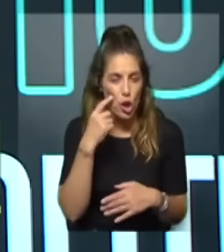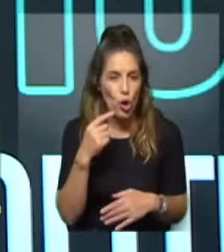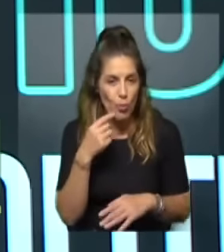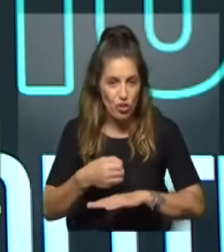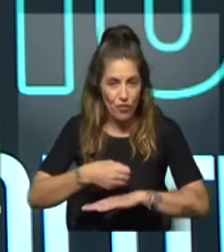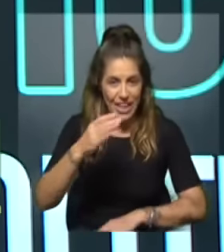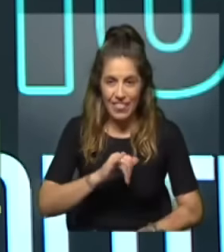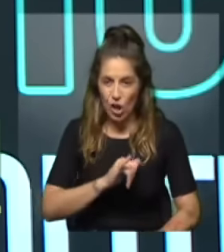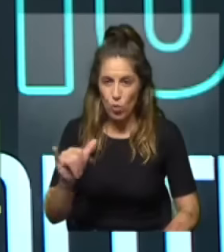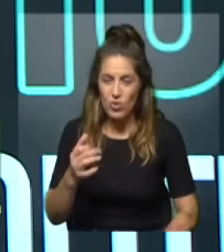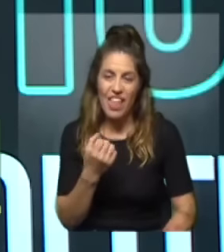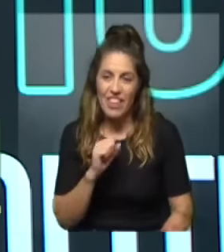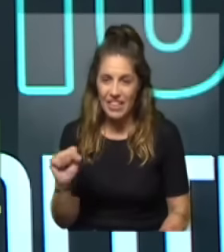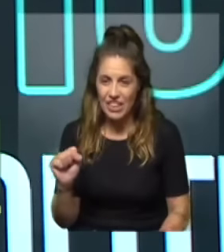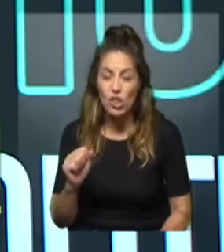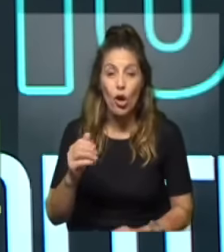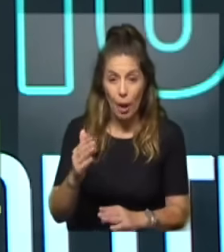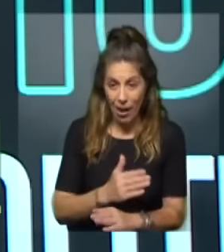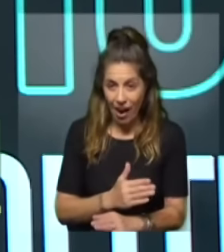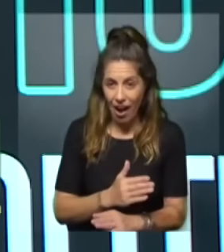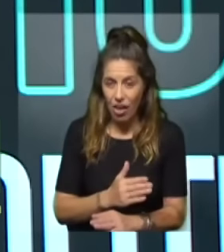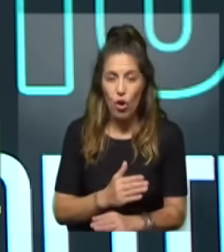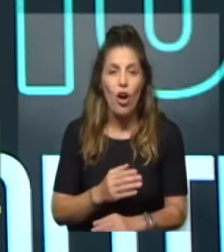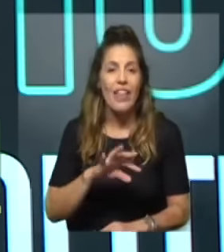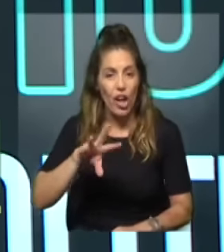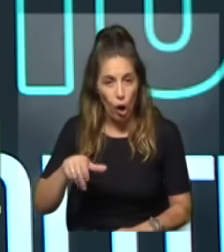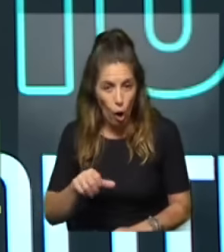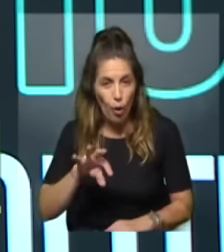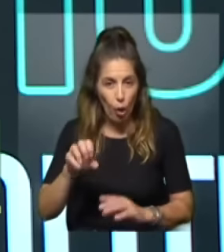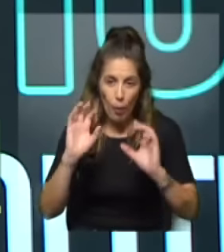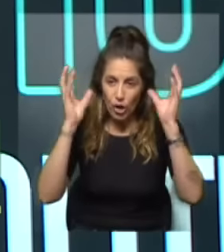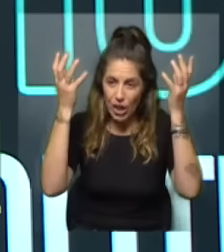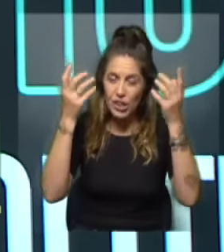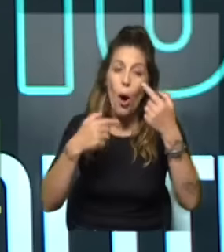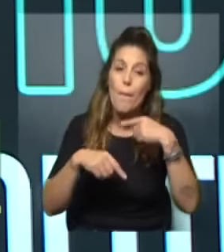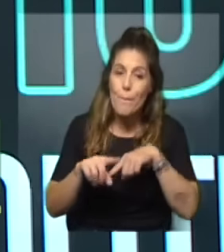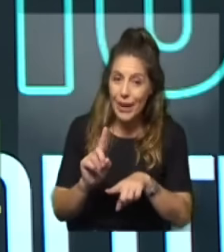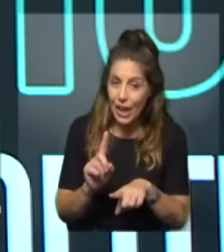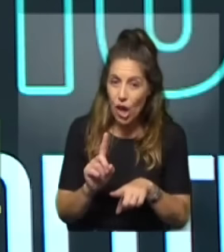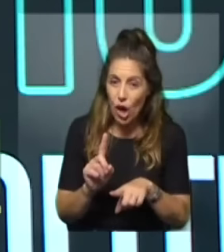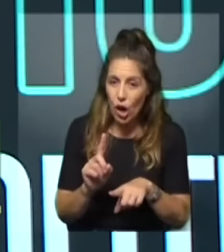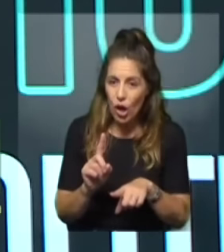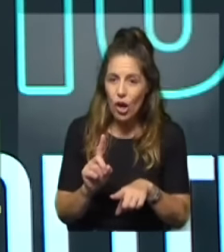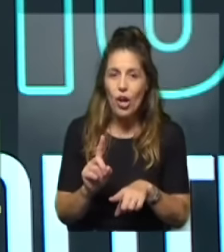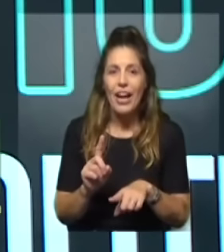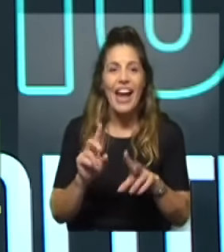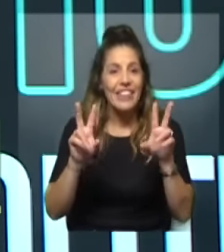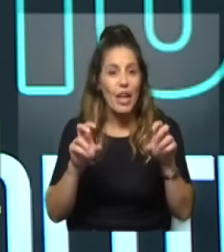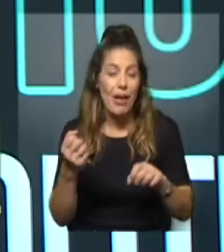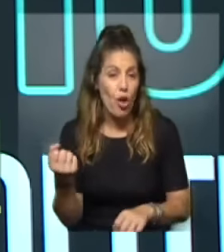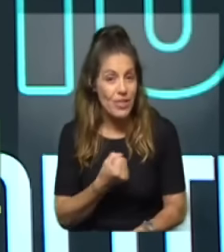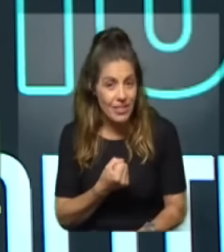de denuncias de los delitos que han bajado no de hurtos de rapiñas Pero hay una sombra muy fuerte en términos de